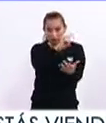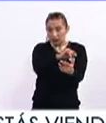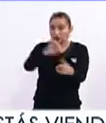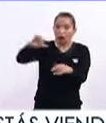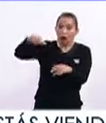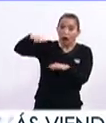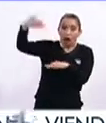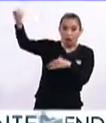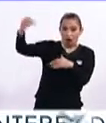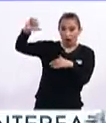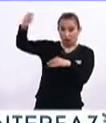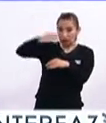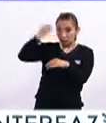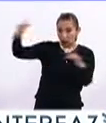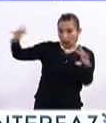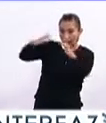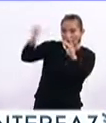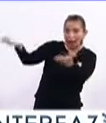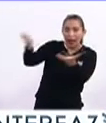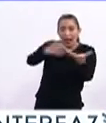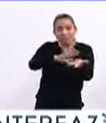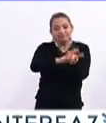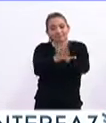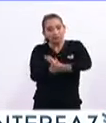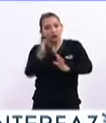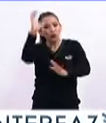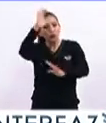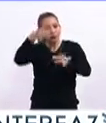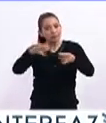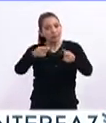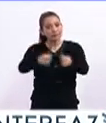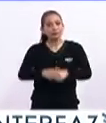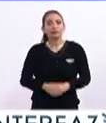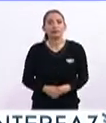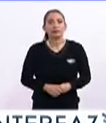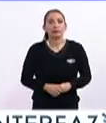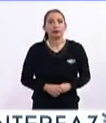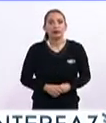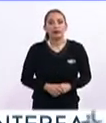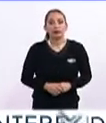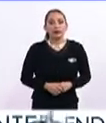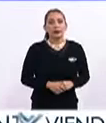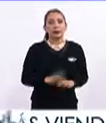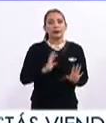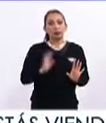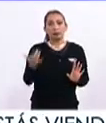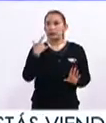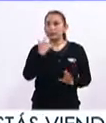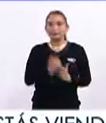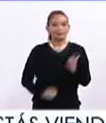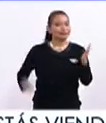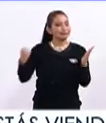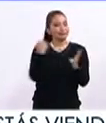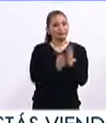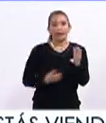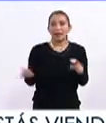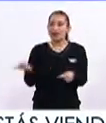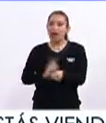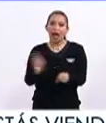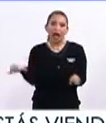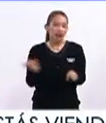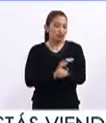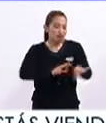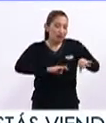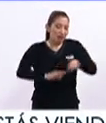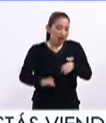Politécnico, sino también interinstitucionalmente para crear cultura de calidad? Hay que bregarle todos los días para romper este